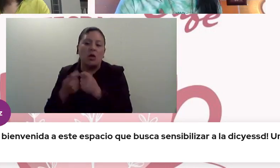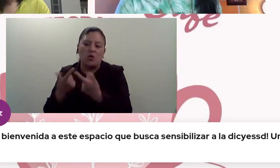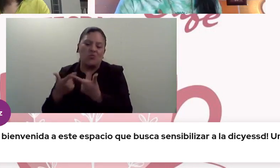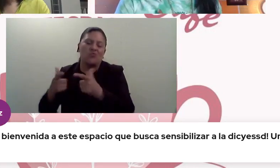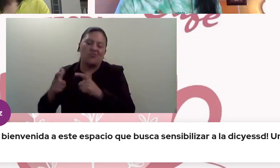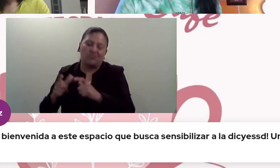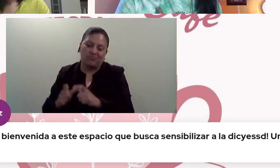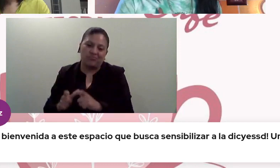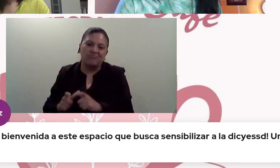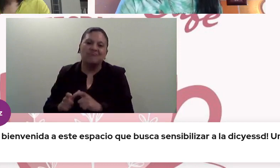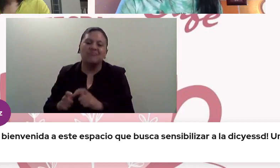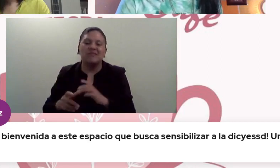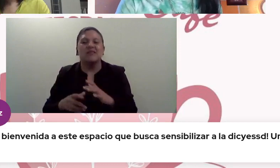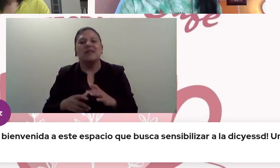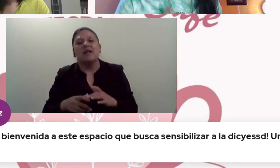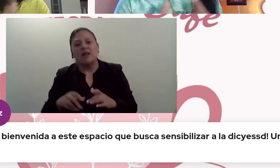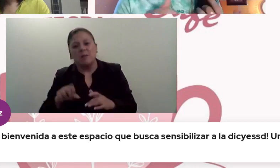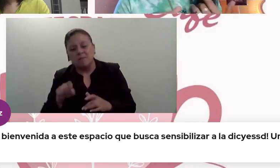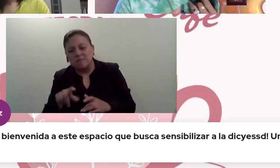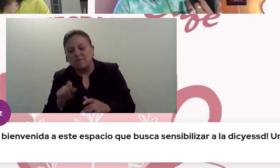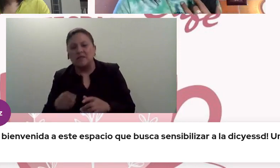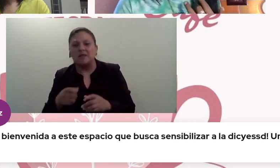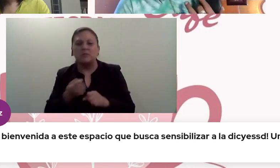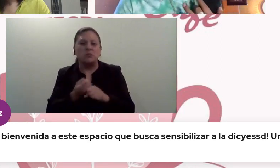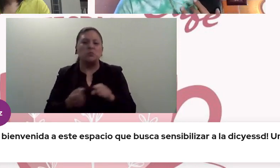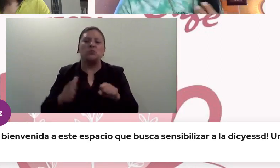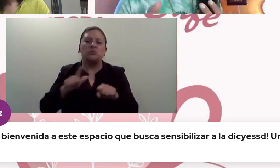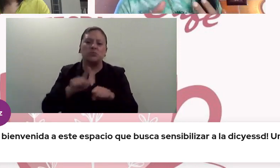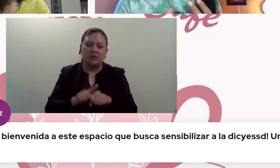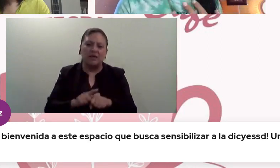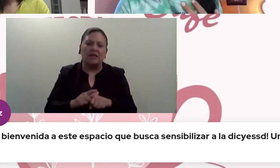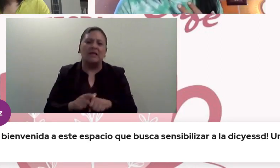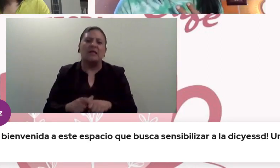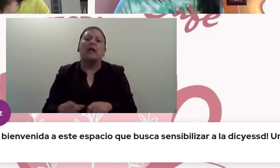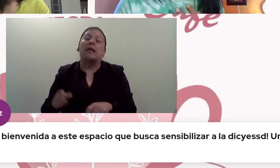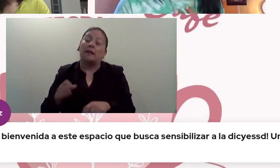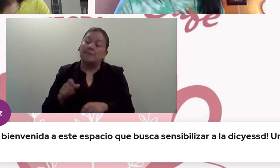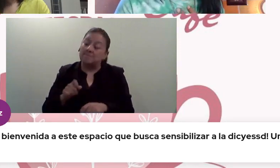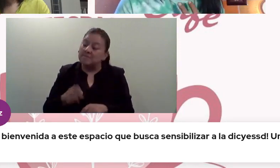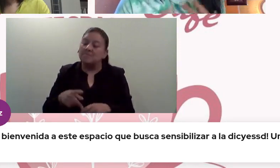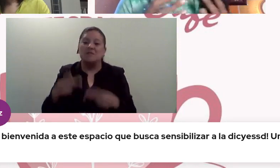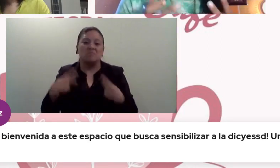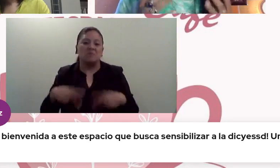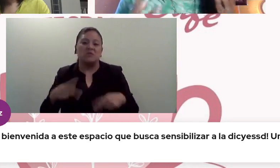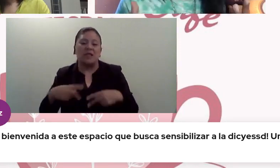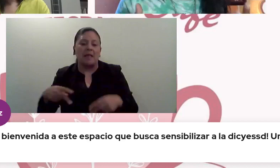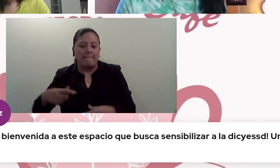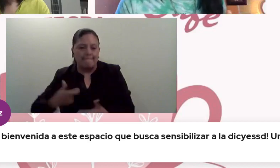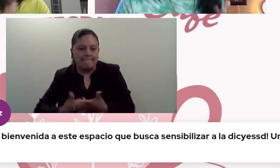violencia sistemática de la misma sociedad, de los mismos clientes, de las autoridades, la